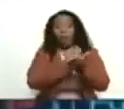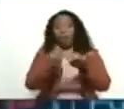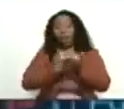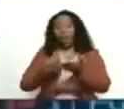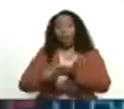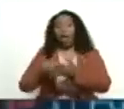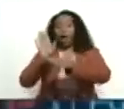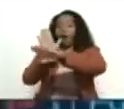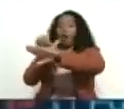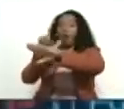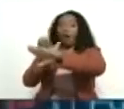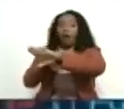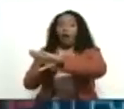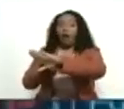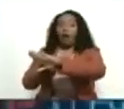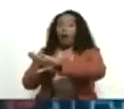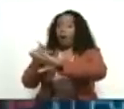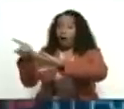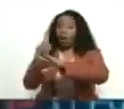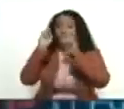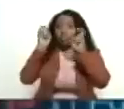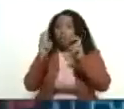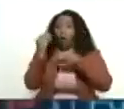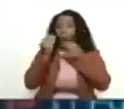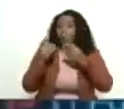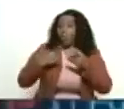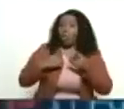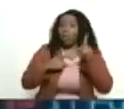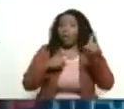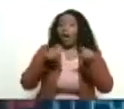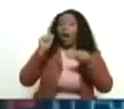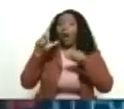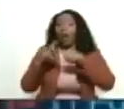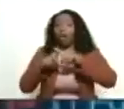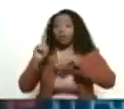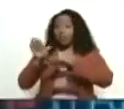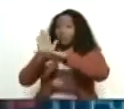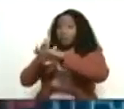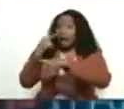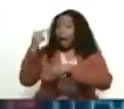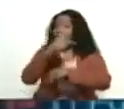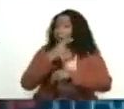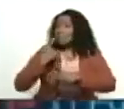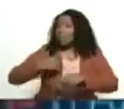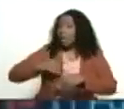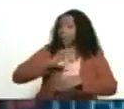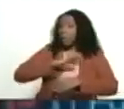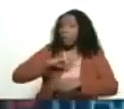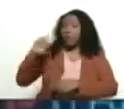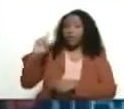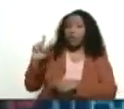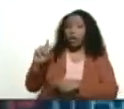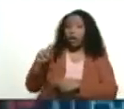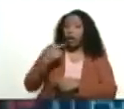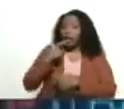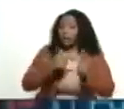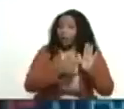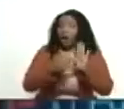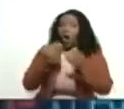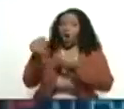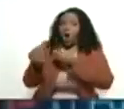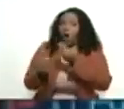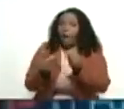a Pompeo acerca de la condición diplomática de Aleksandr y le señala cómo